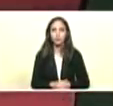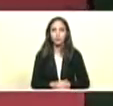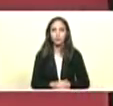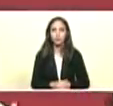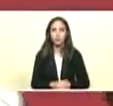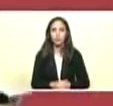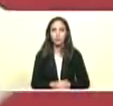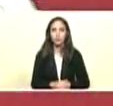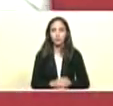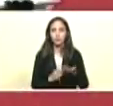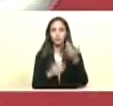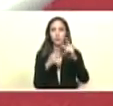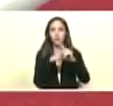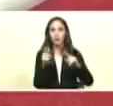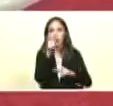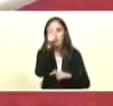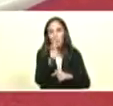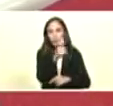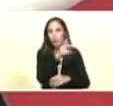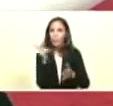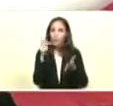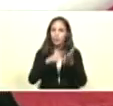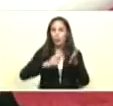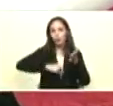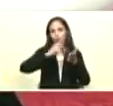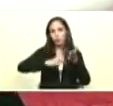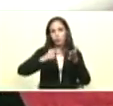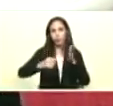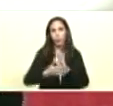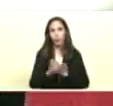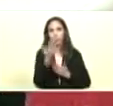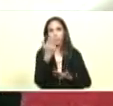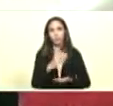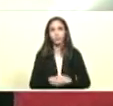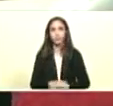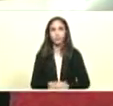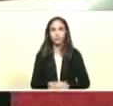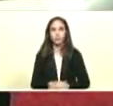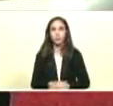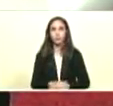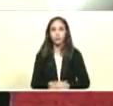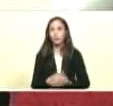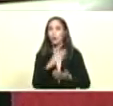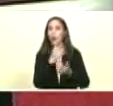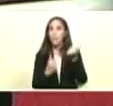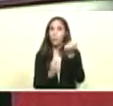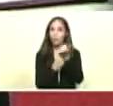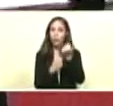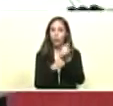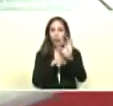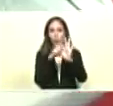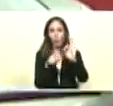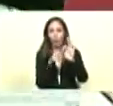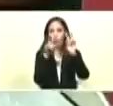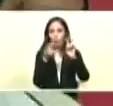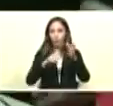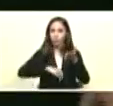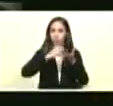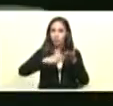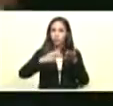el ciudadano superintendente Carlos Vargas, superintendente de la criptomoneda y actividades